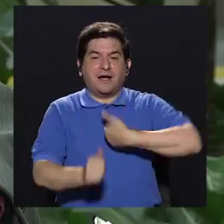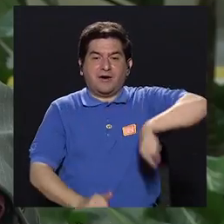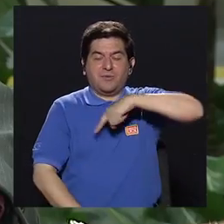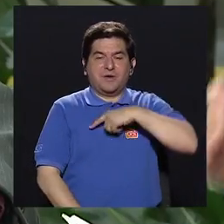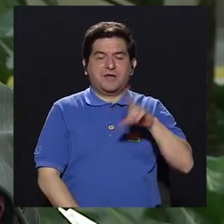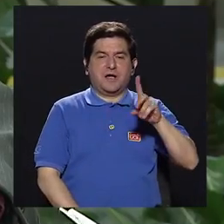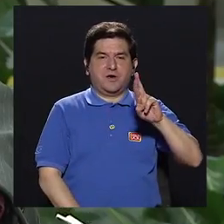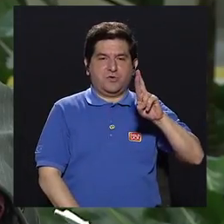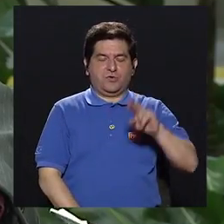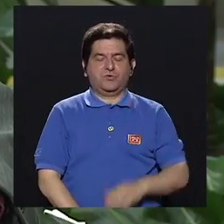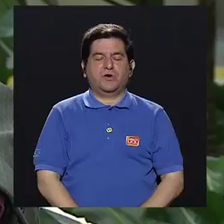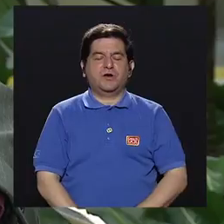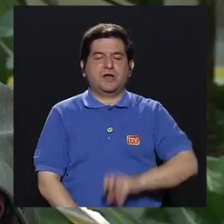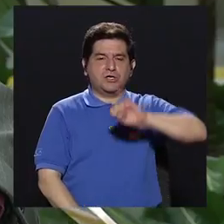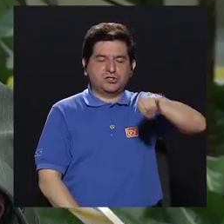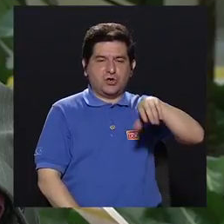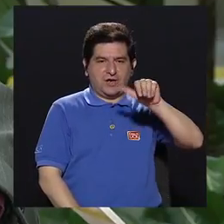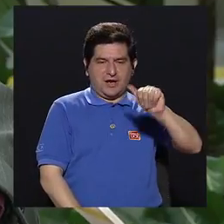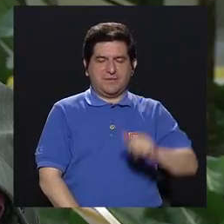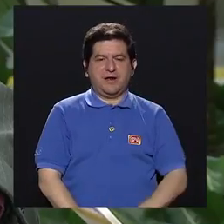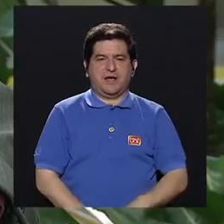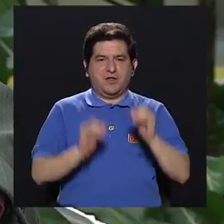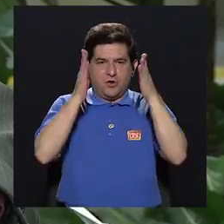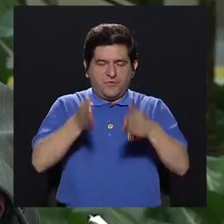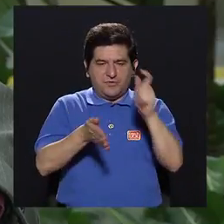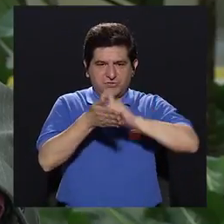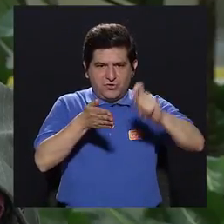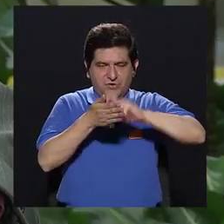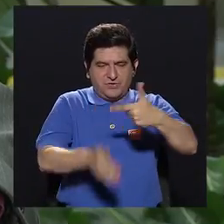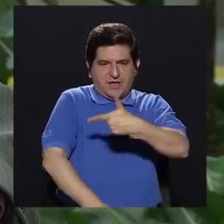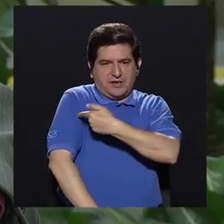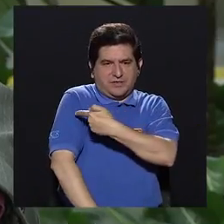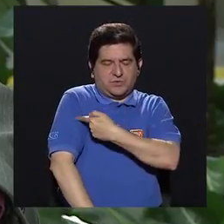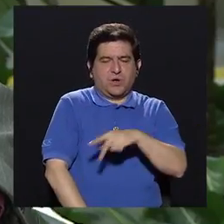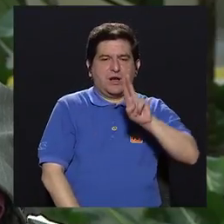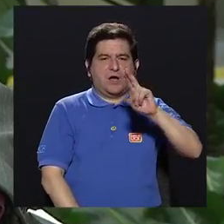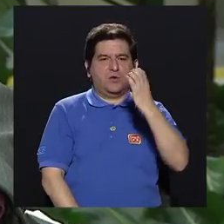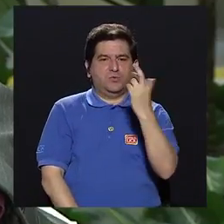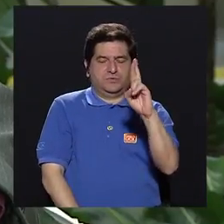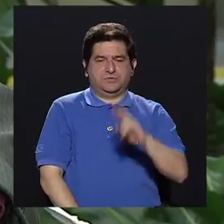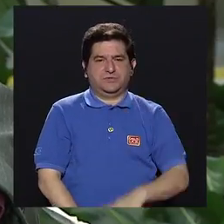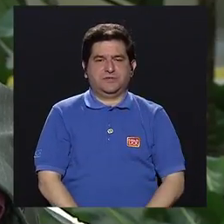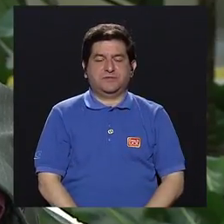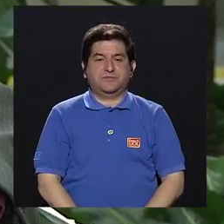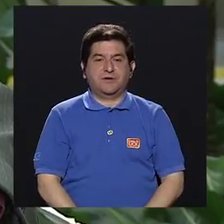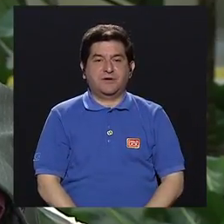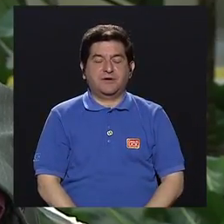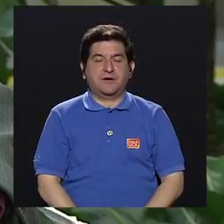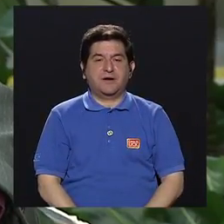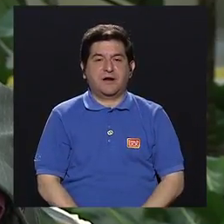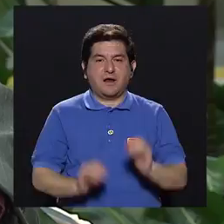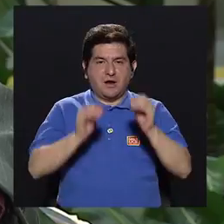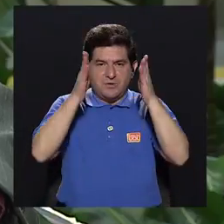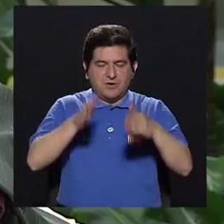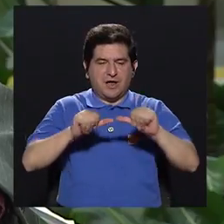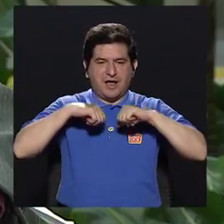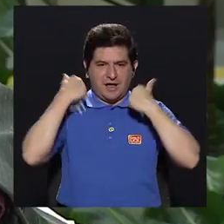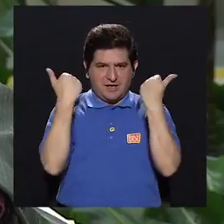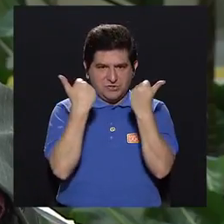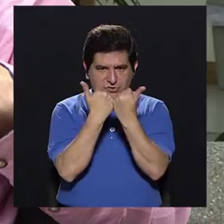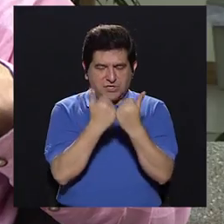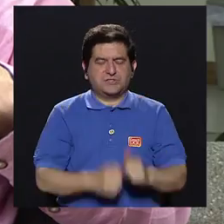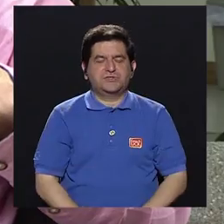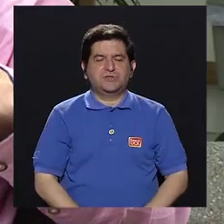acompaña el doctor Johnny Alvarado, quien es profesor de la Escuela de Enfermería de la Universidad de Costa Rica. Además es instructor de la